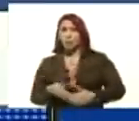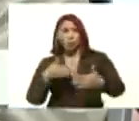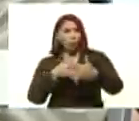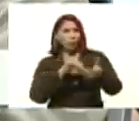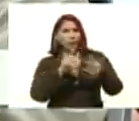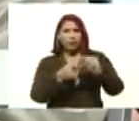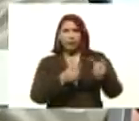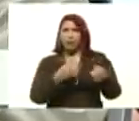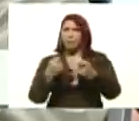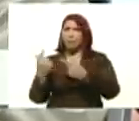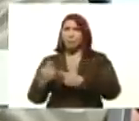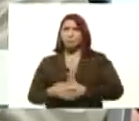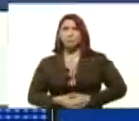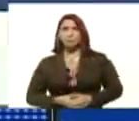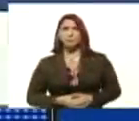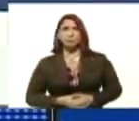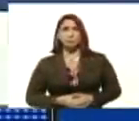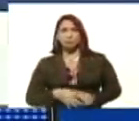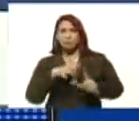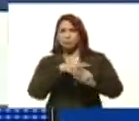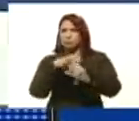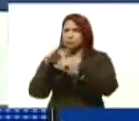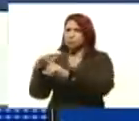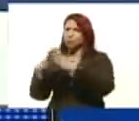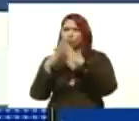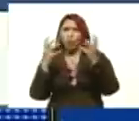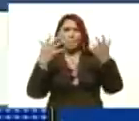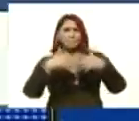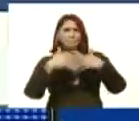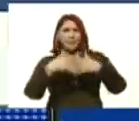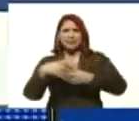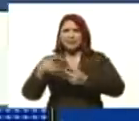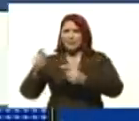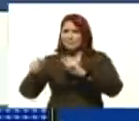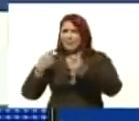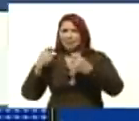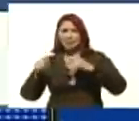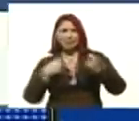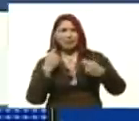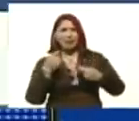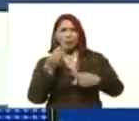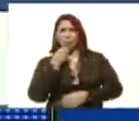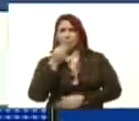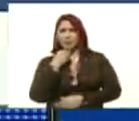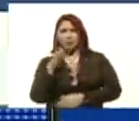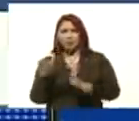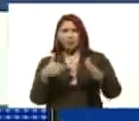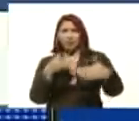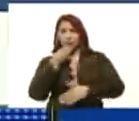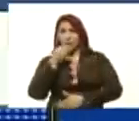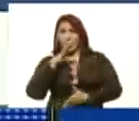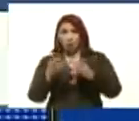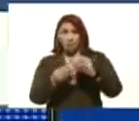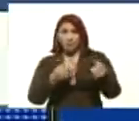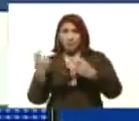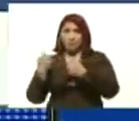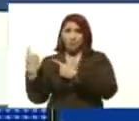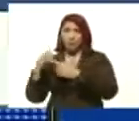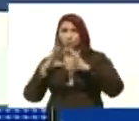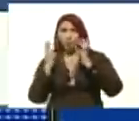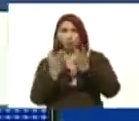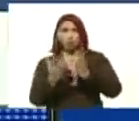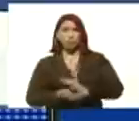CLAT. Amenazaron a todas las empresas que nos vendían alimentos a través de la caja CLAP en el